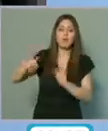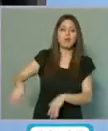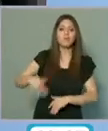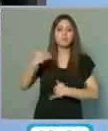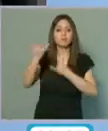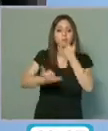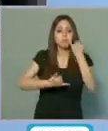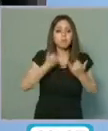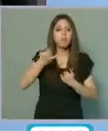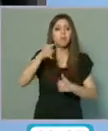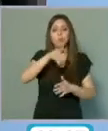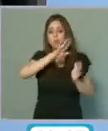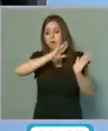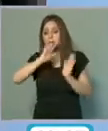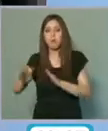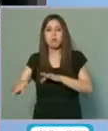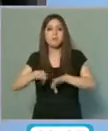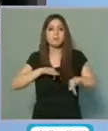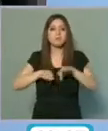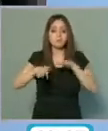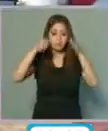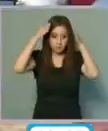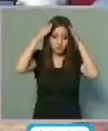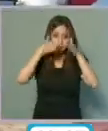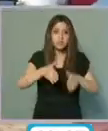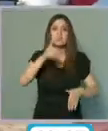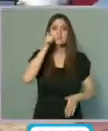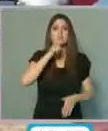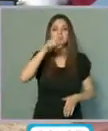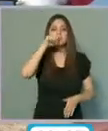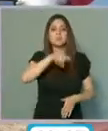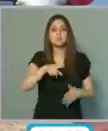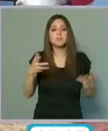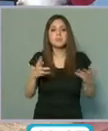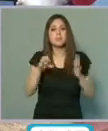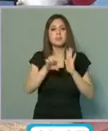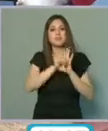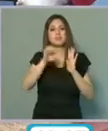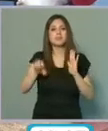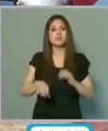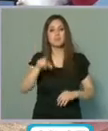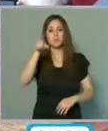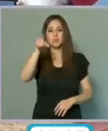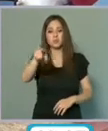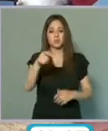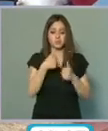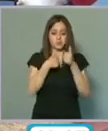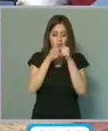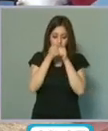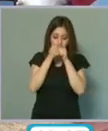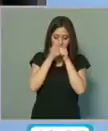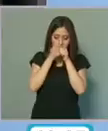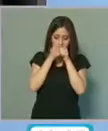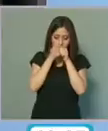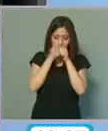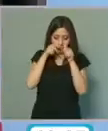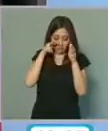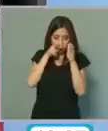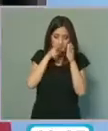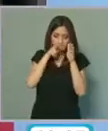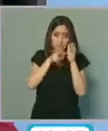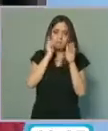de trabajar o de hacerlo con calidad por estar con esa actividad. Ahorita que te estabas quedando ahí en el teléfono clavadísima,